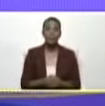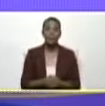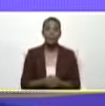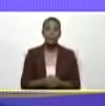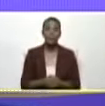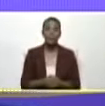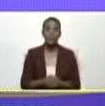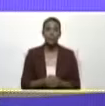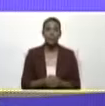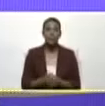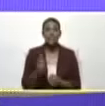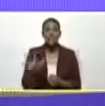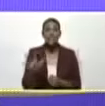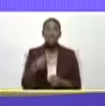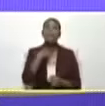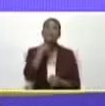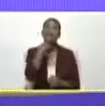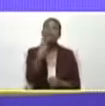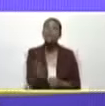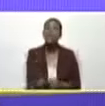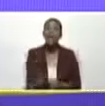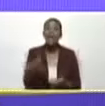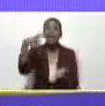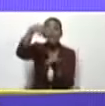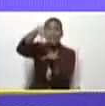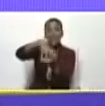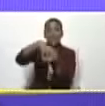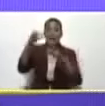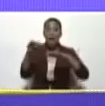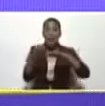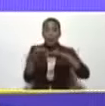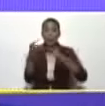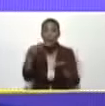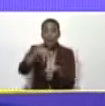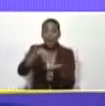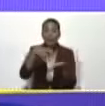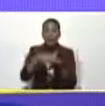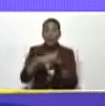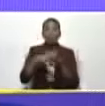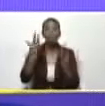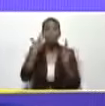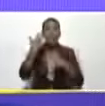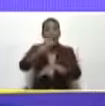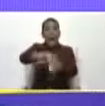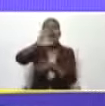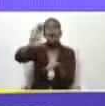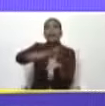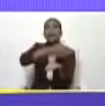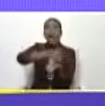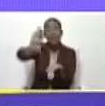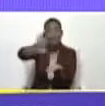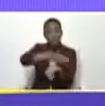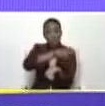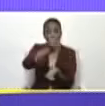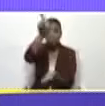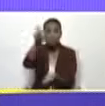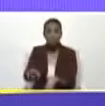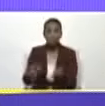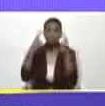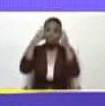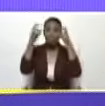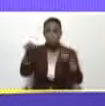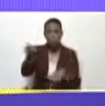bachillerato y es la vocera estadal de la expresión de canto